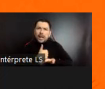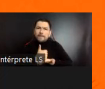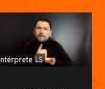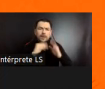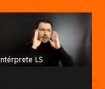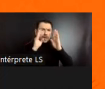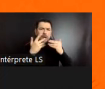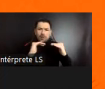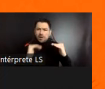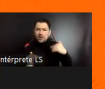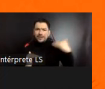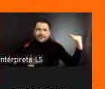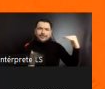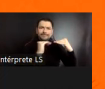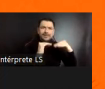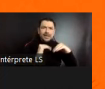diapositiva que quiero resaltar